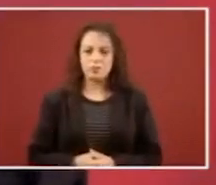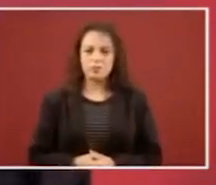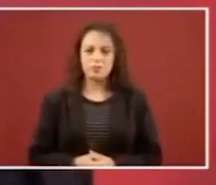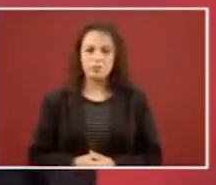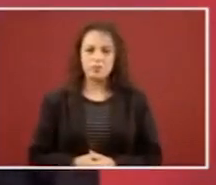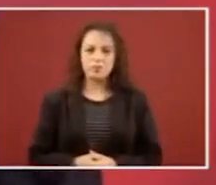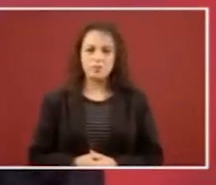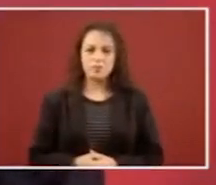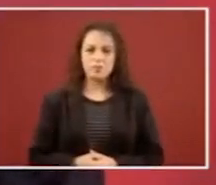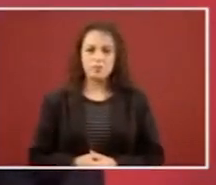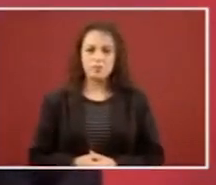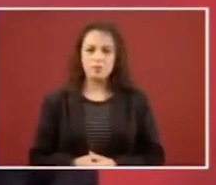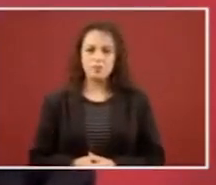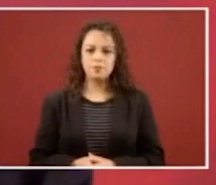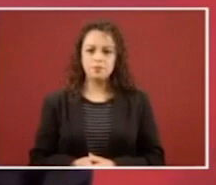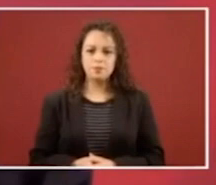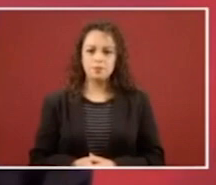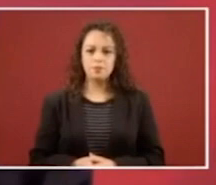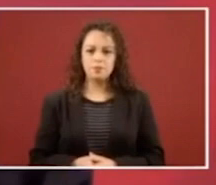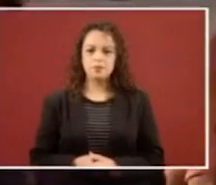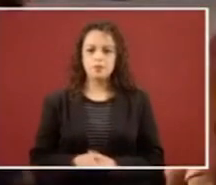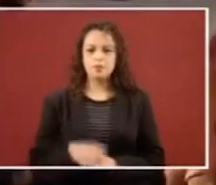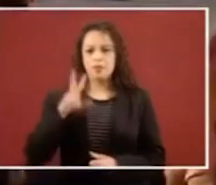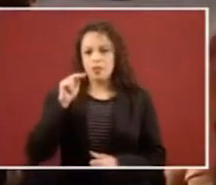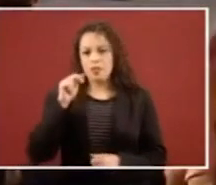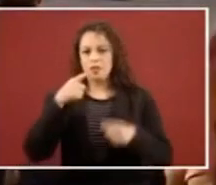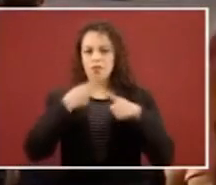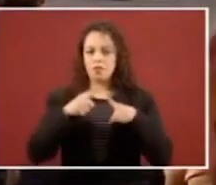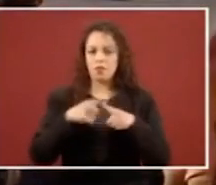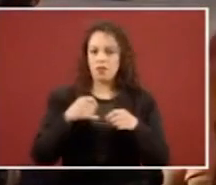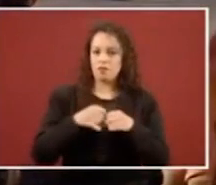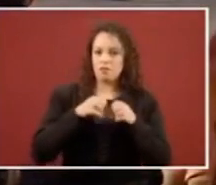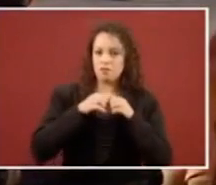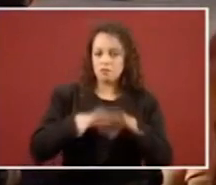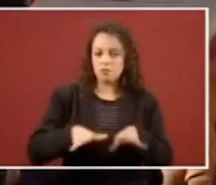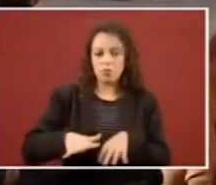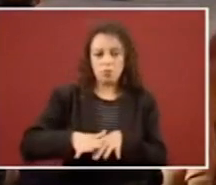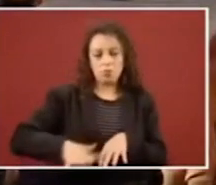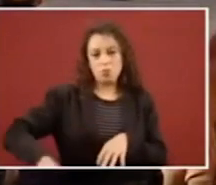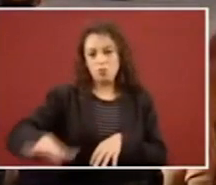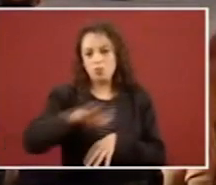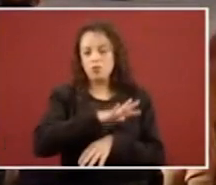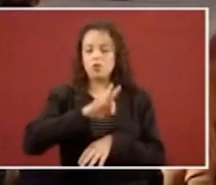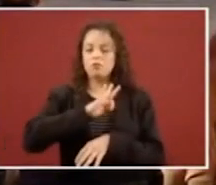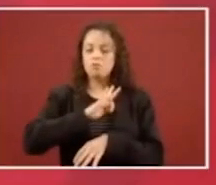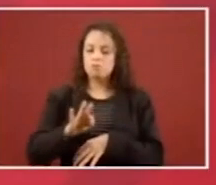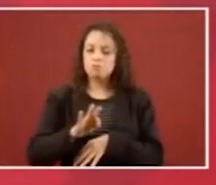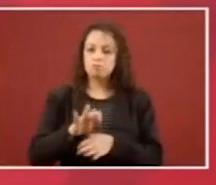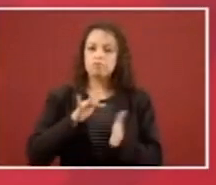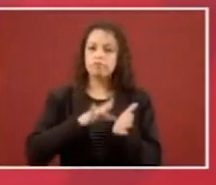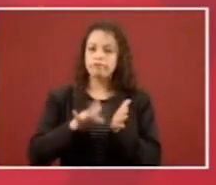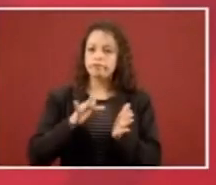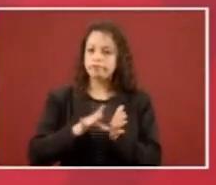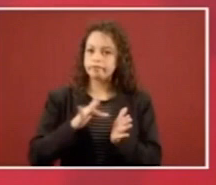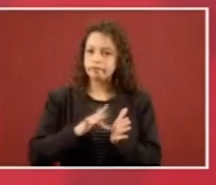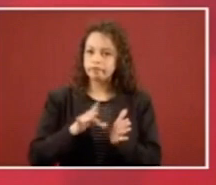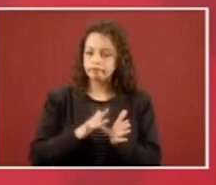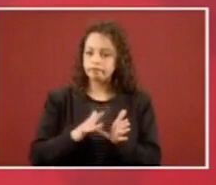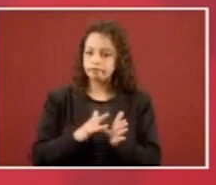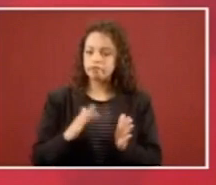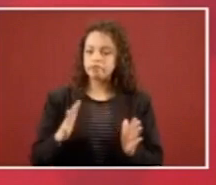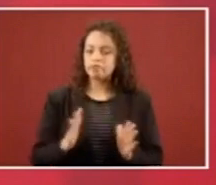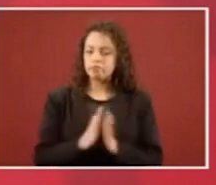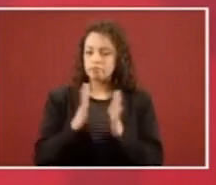en los medios de información, todos ayudar a darle la espalda a